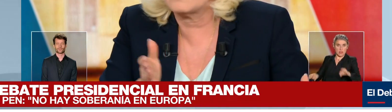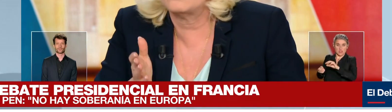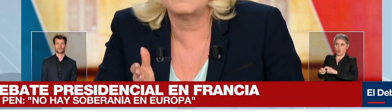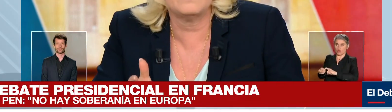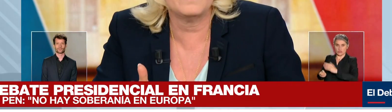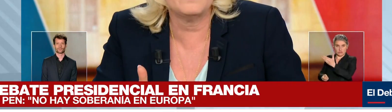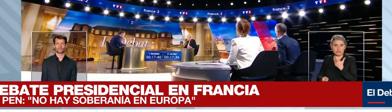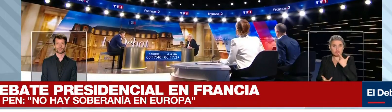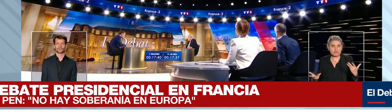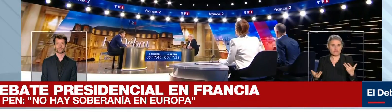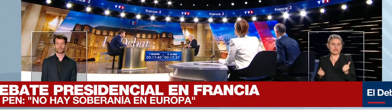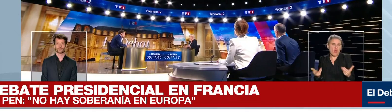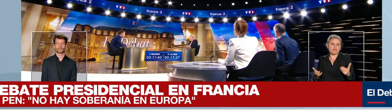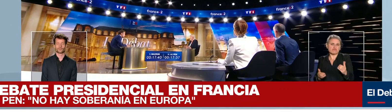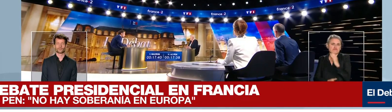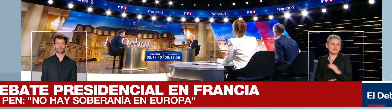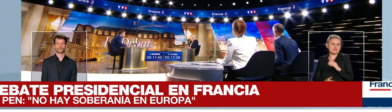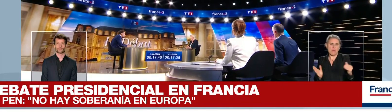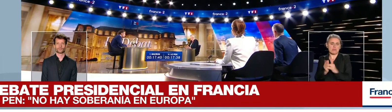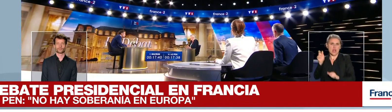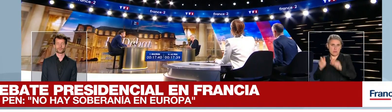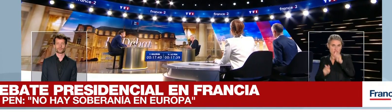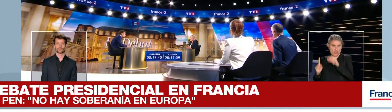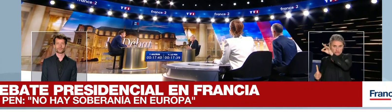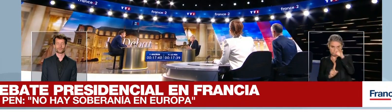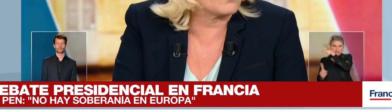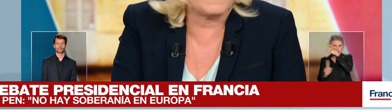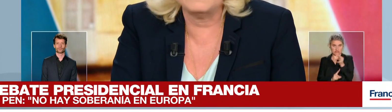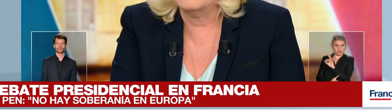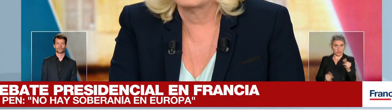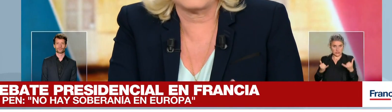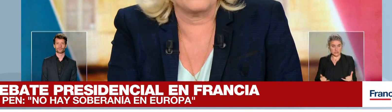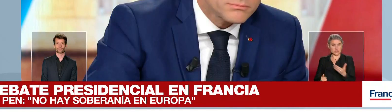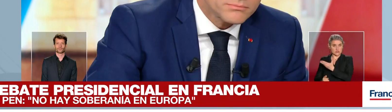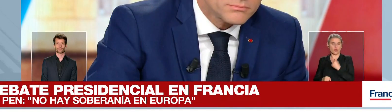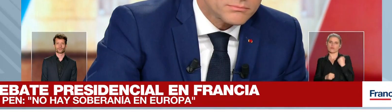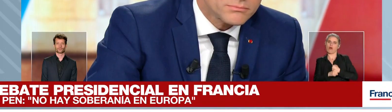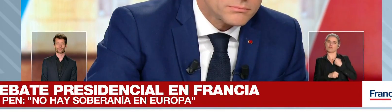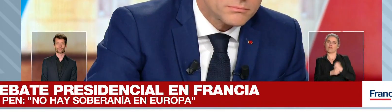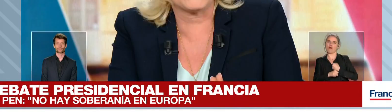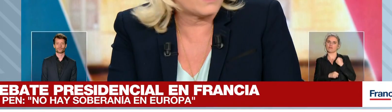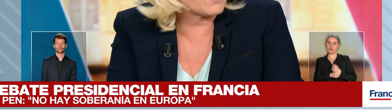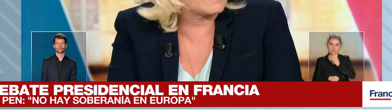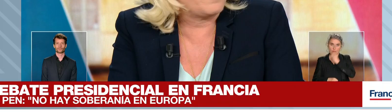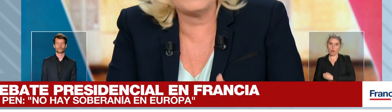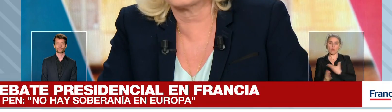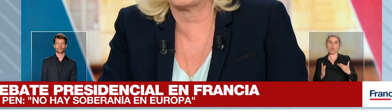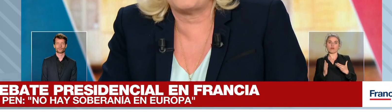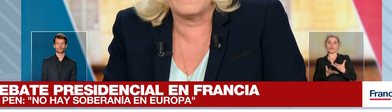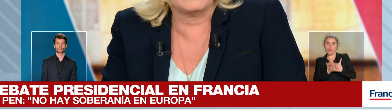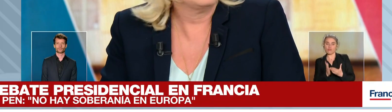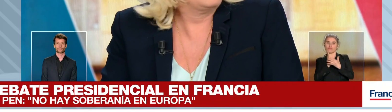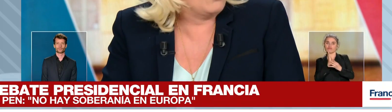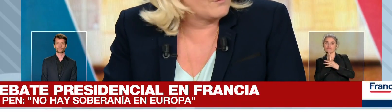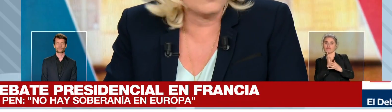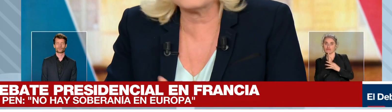que centenas de miles de trabajadores desplazados llegan a nuestro país a trabajar